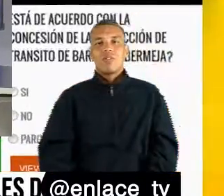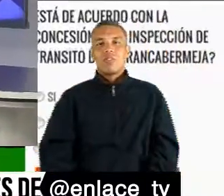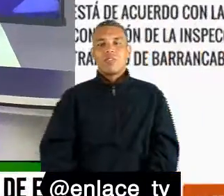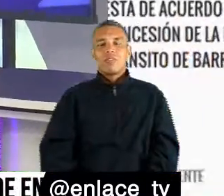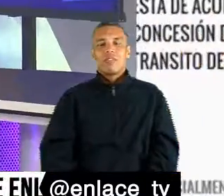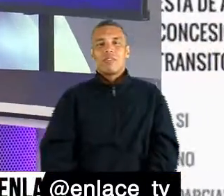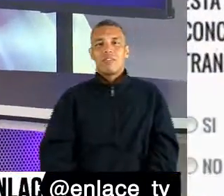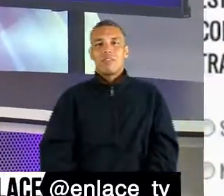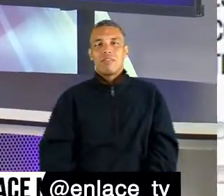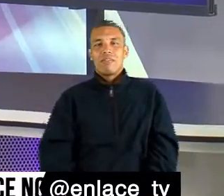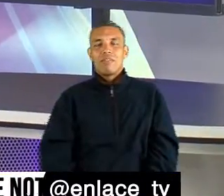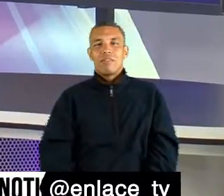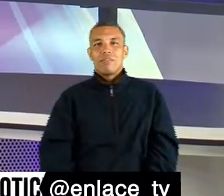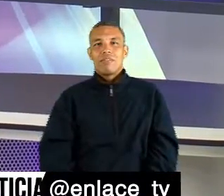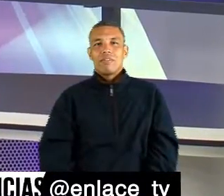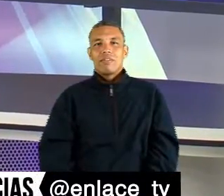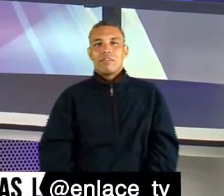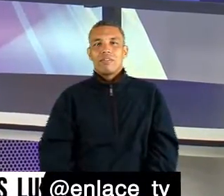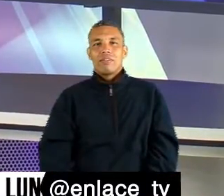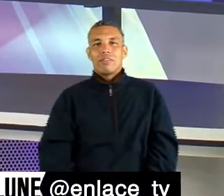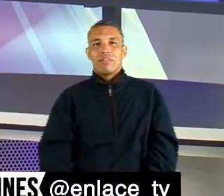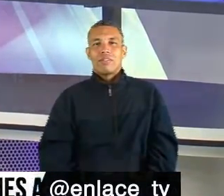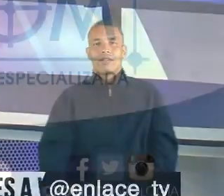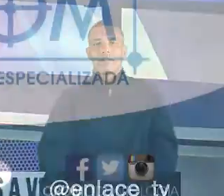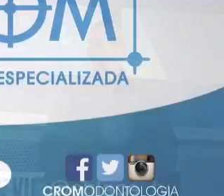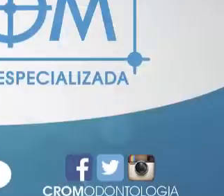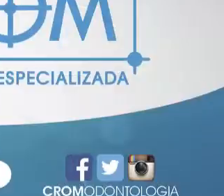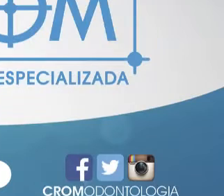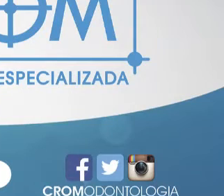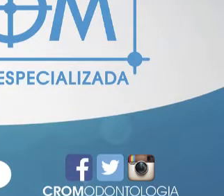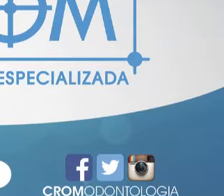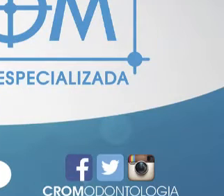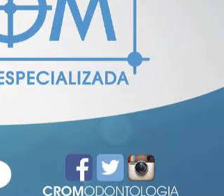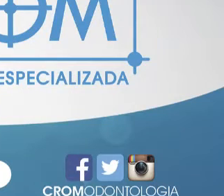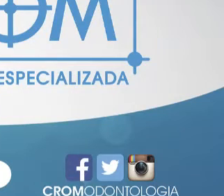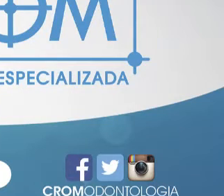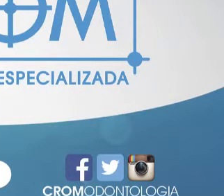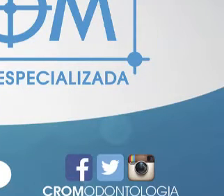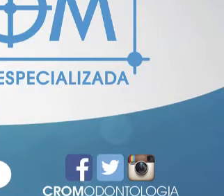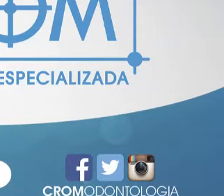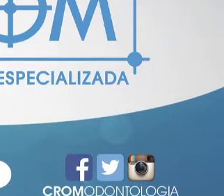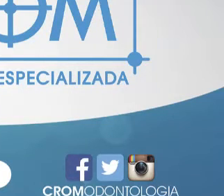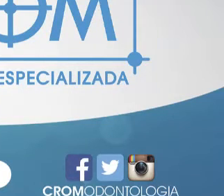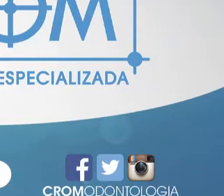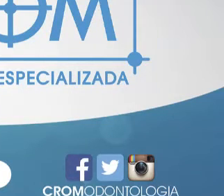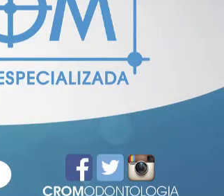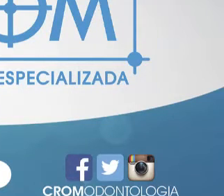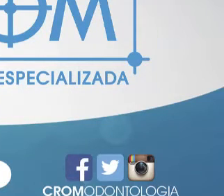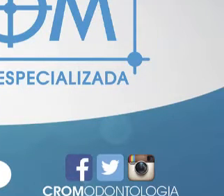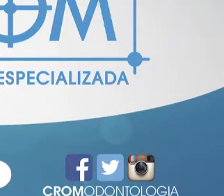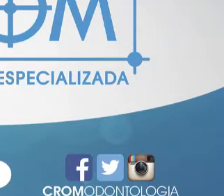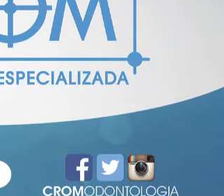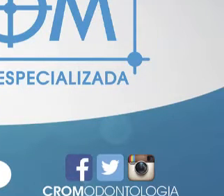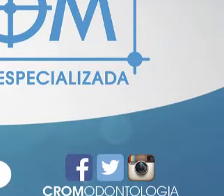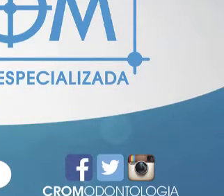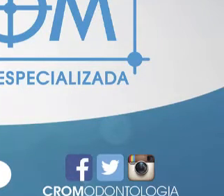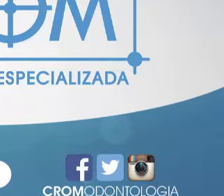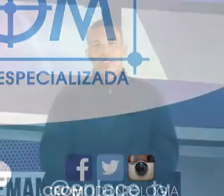veraz. A mal tiempo, buena cara. Desde 1994, Cron es la sonrisa de Barranca